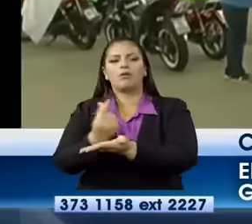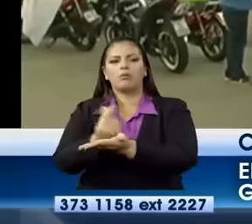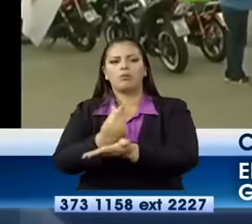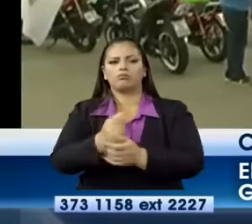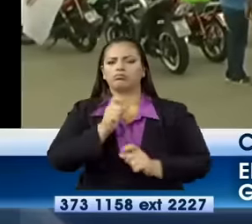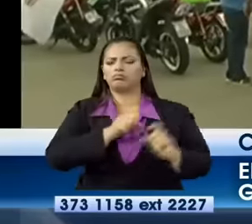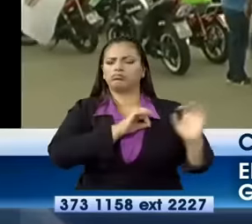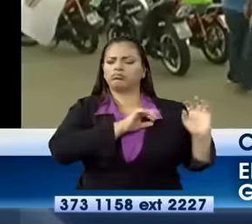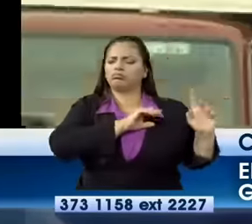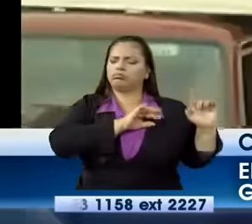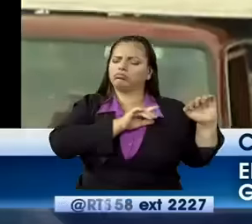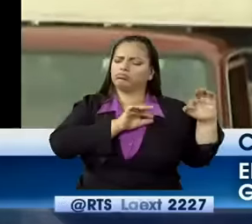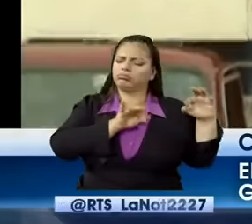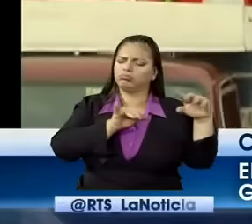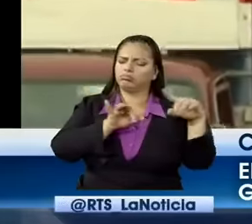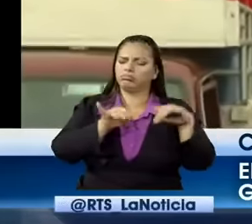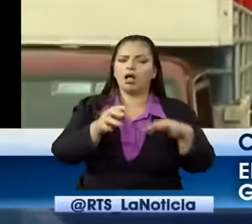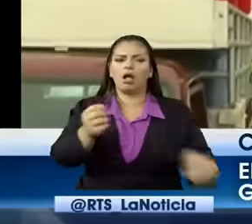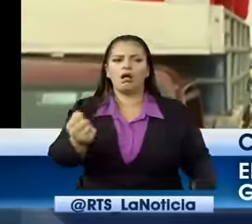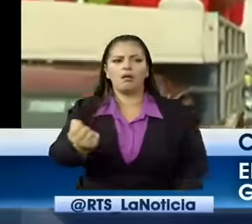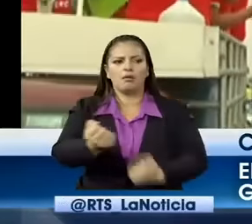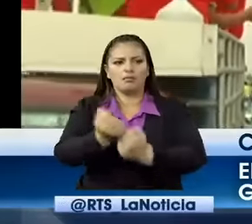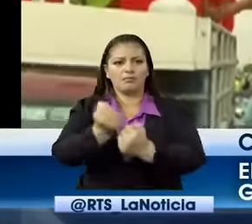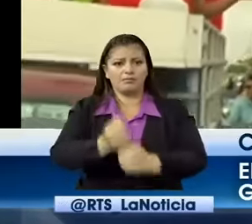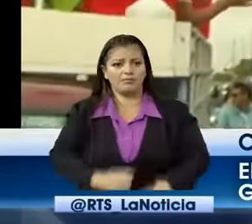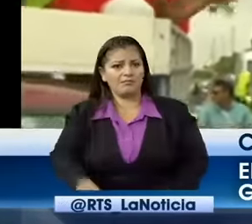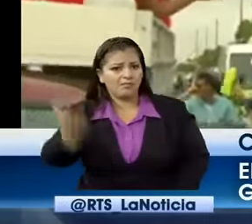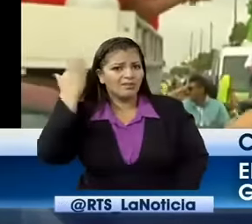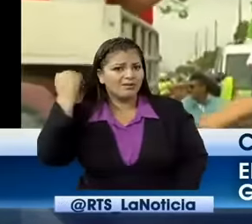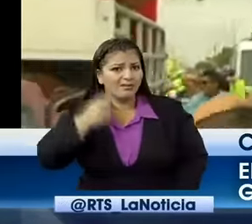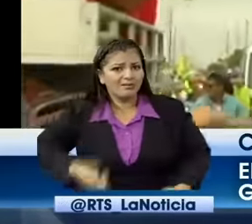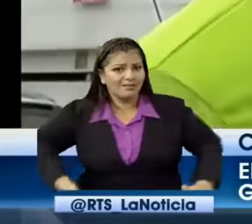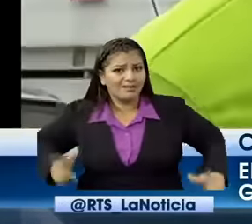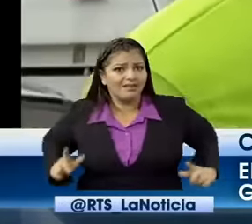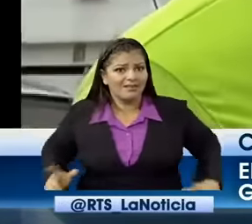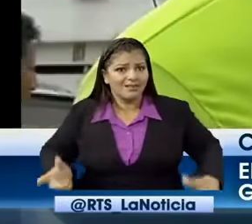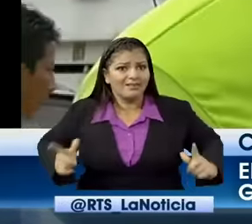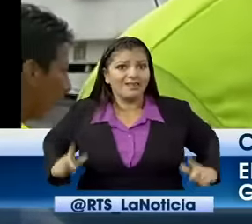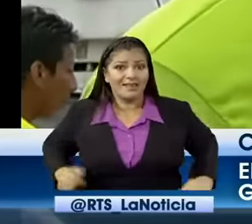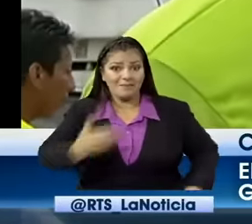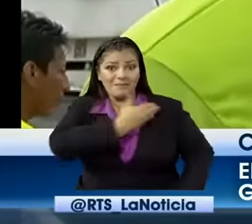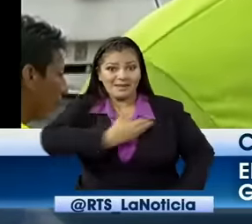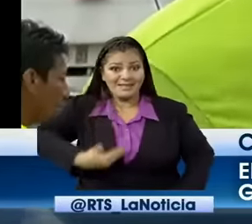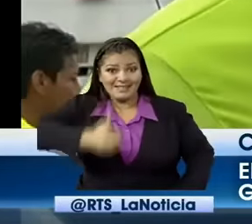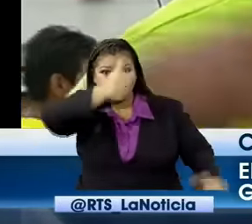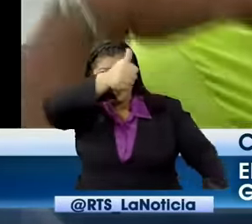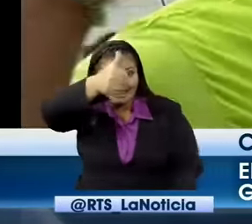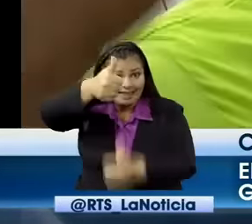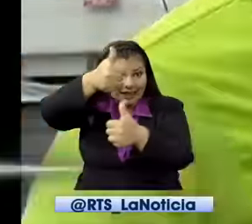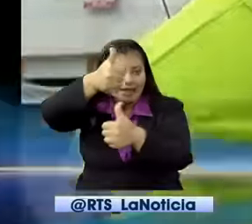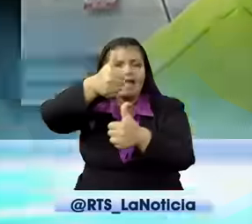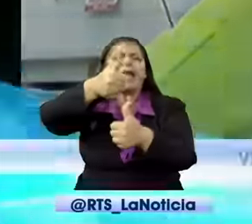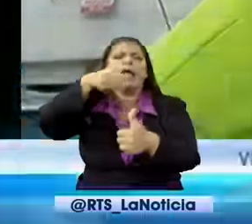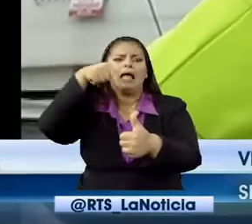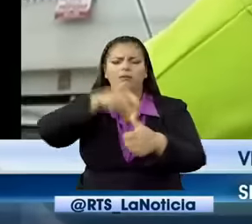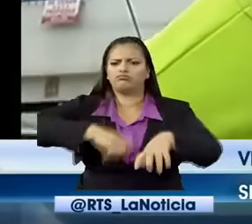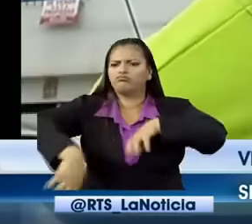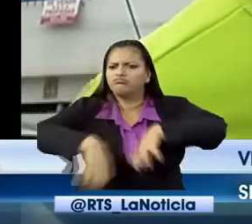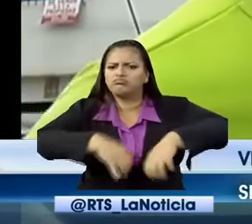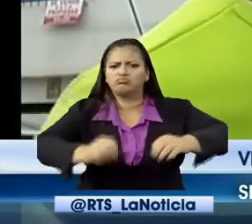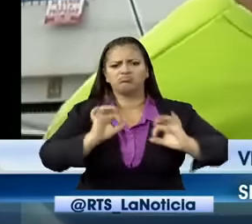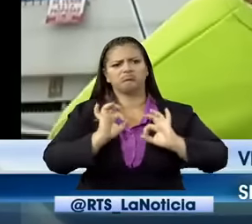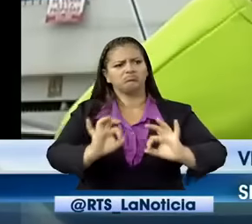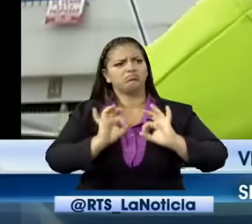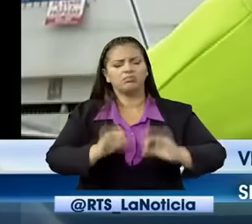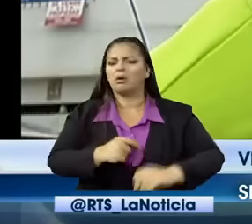cuando fue vicepresidente demostró que lo ayudó a los a los incapacitados a todo eso Entonces creemos que ahora como l va a ser presidente